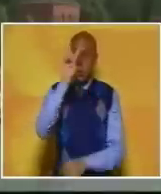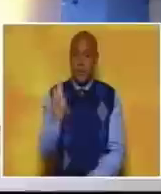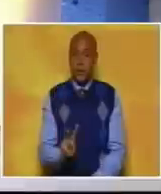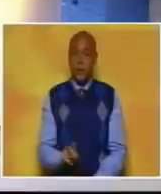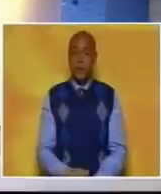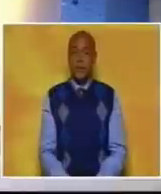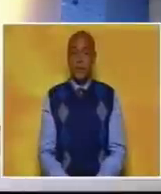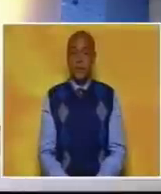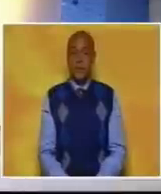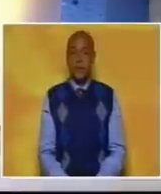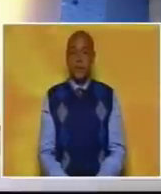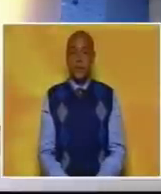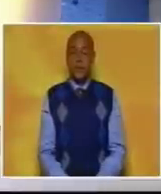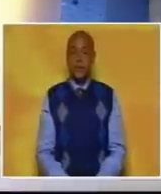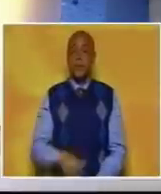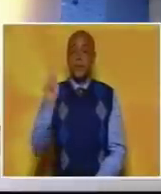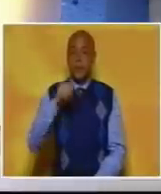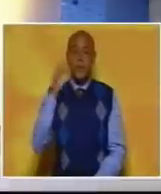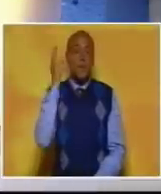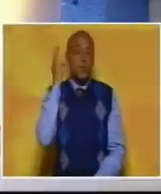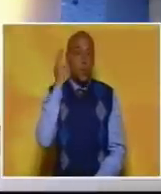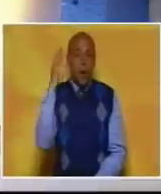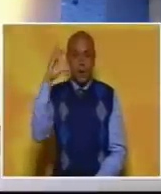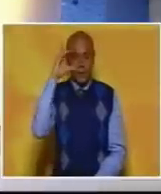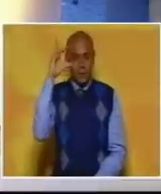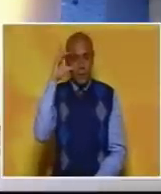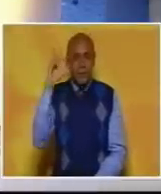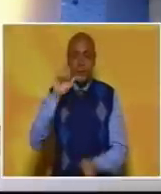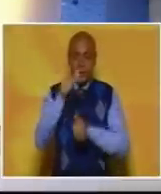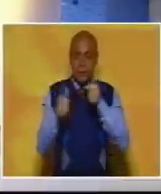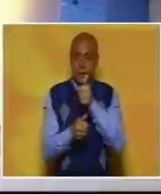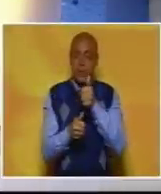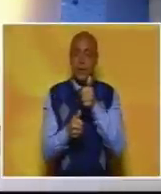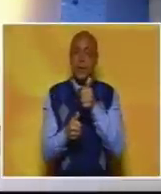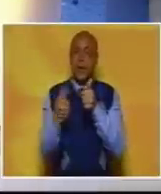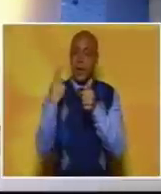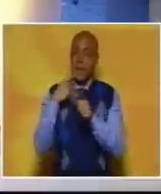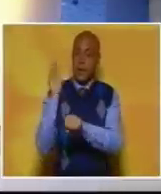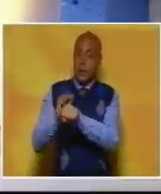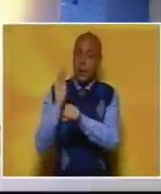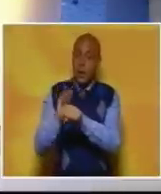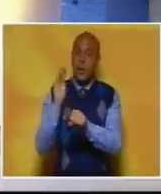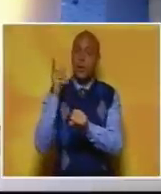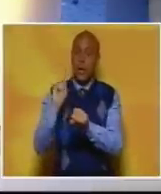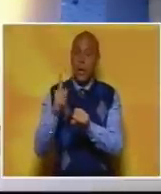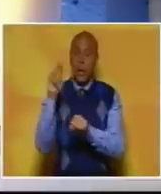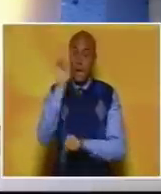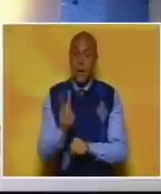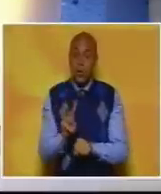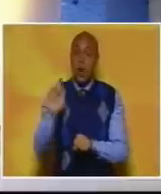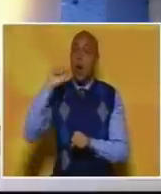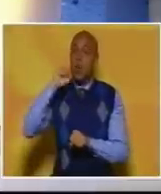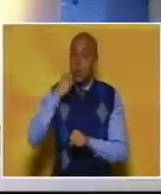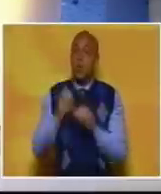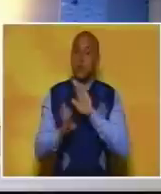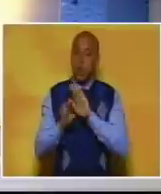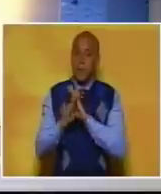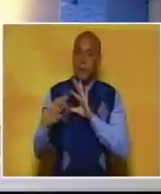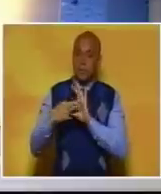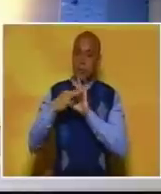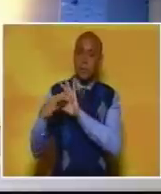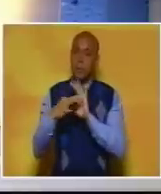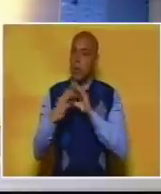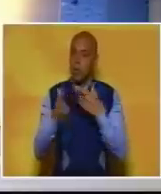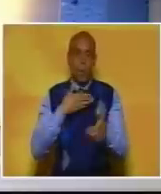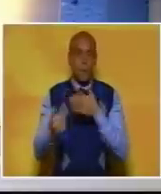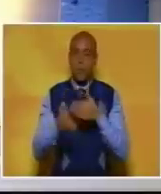país. La vicepresidenta de la República, Delcy Rodríguez, aseveró que Venezuela y Rusia expandirán su cooperación estratégica